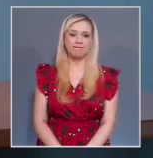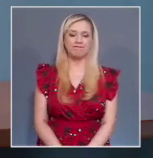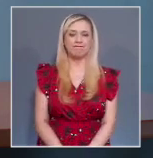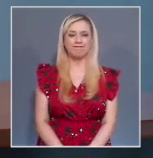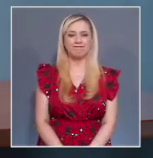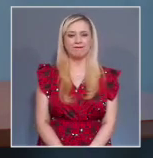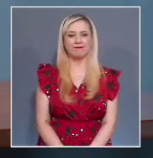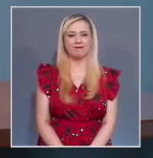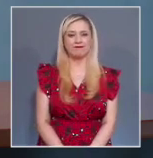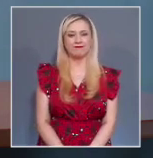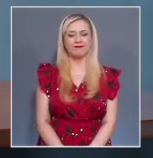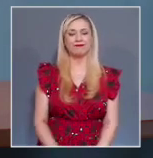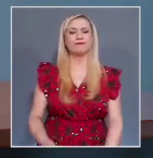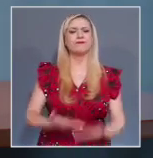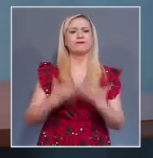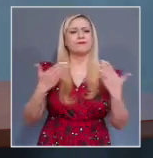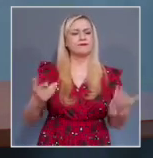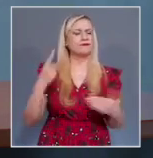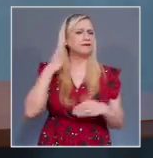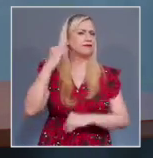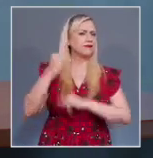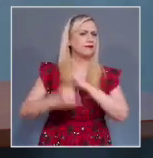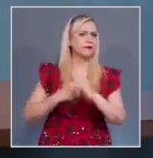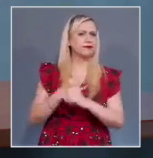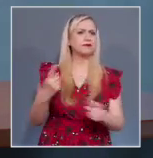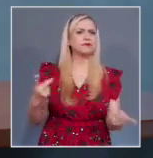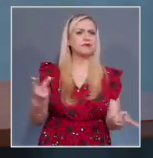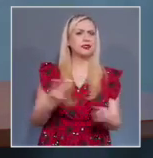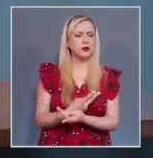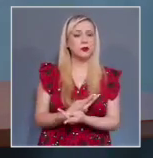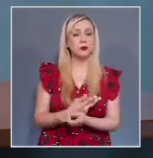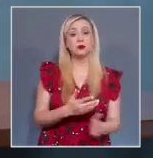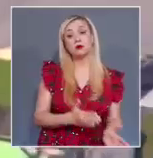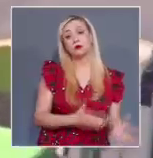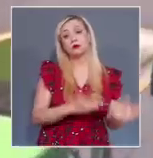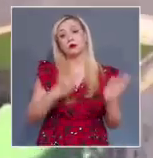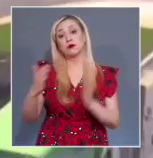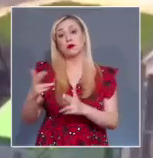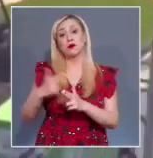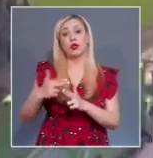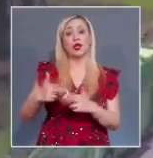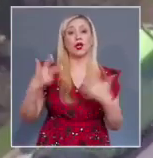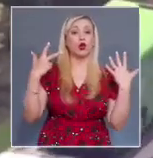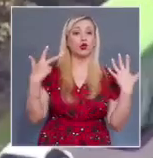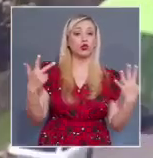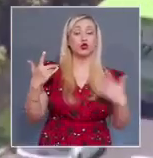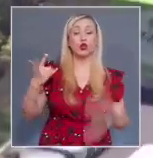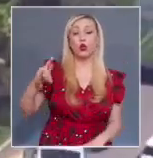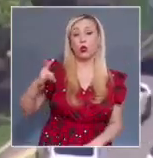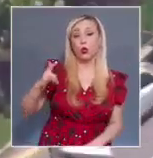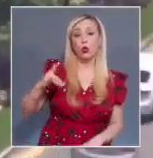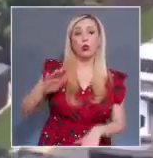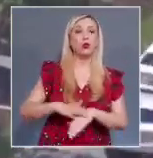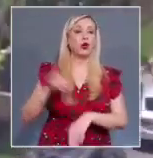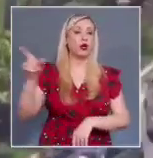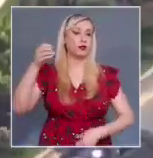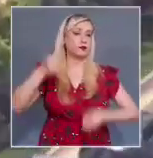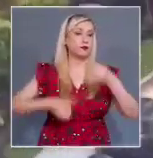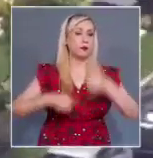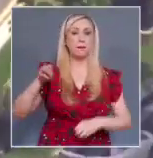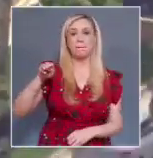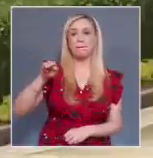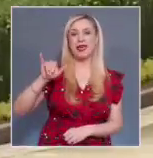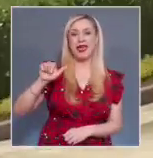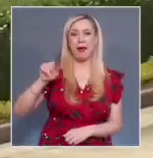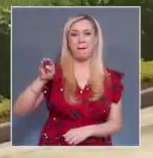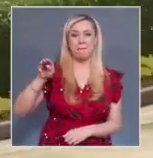Y en información internacional, se aplazó hasta el próximo 8 de julio la audiencia en la que un tribunal federal en Miami preveía procesar a